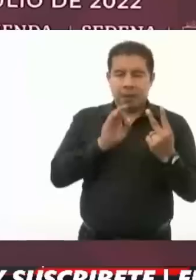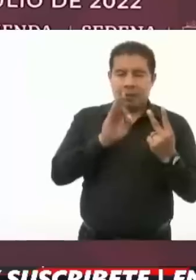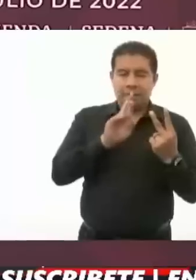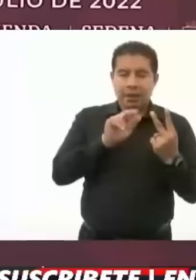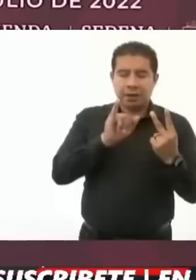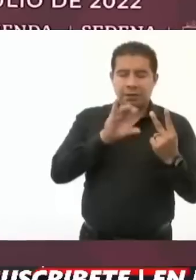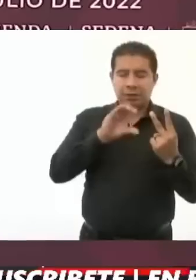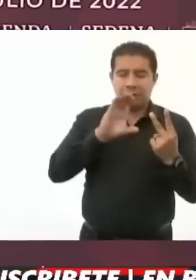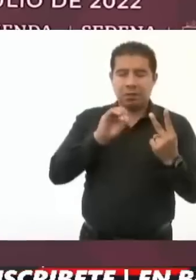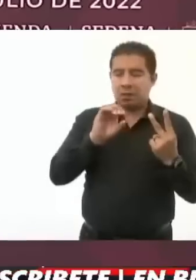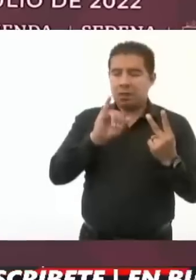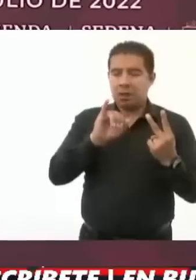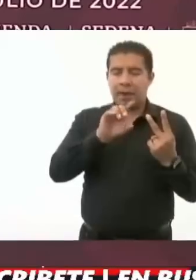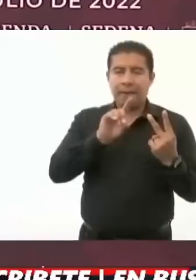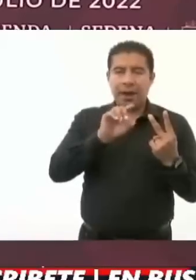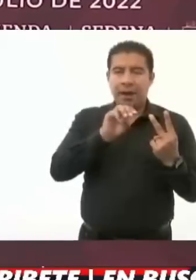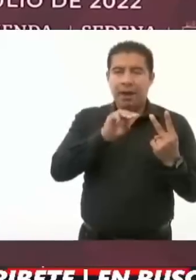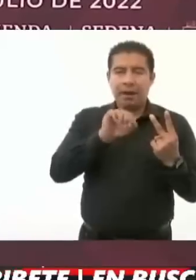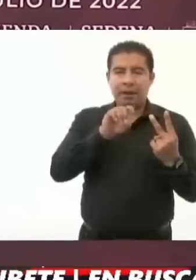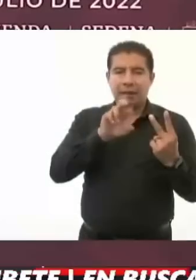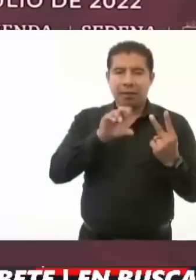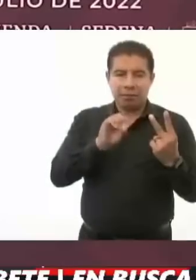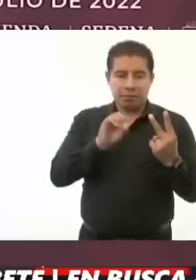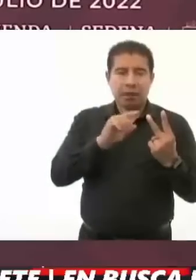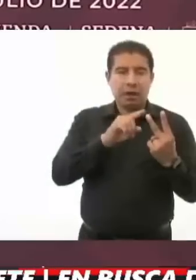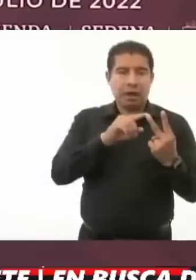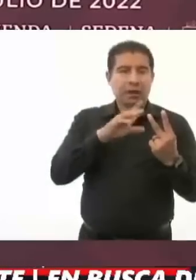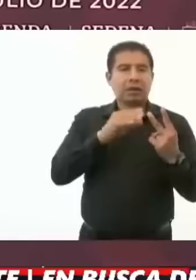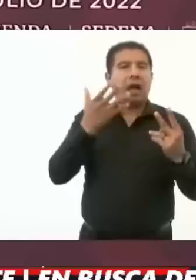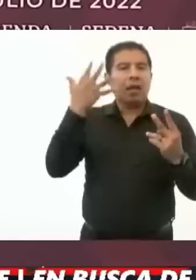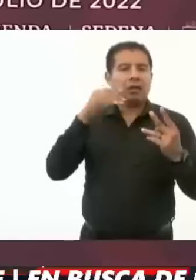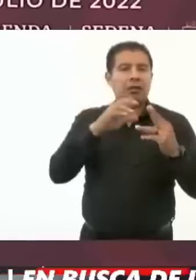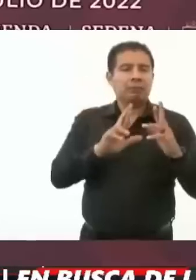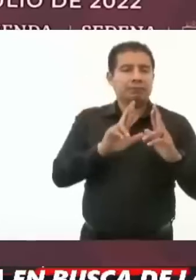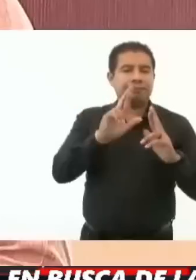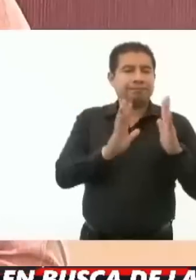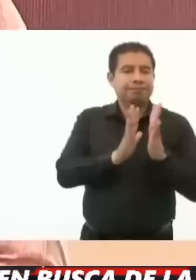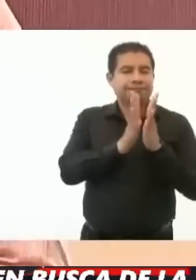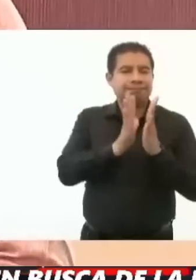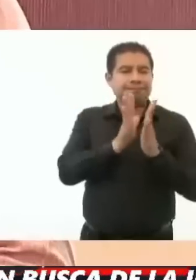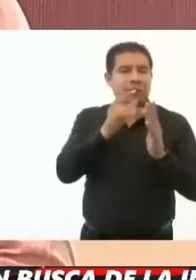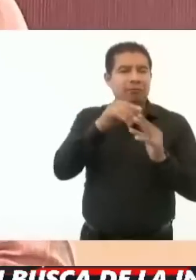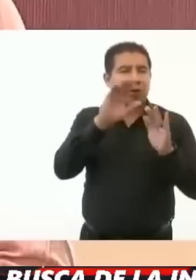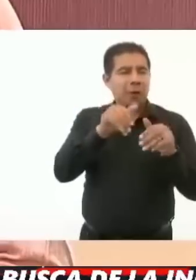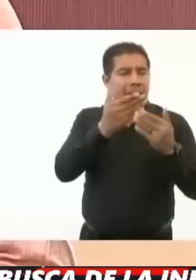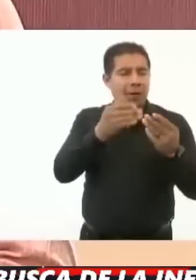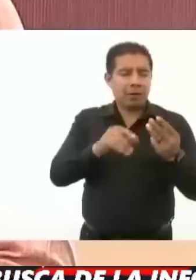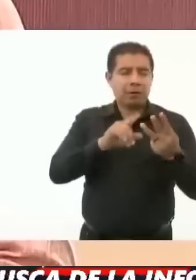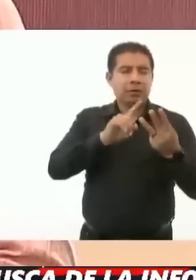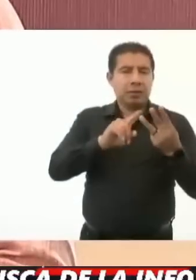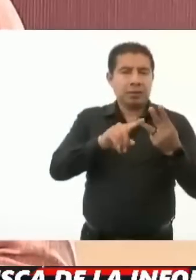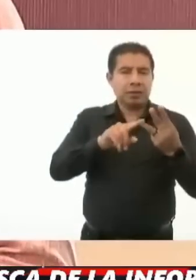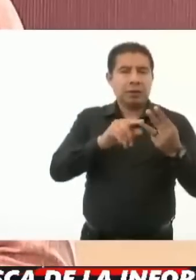Francisco I. Madero, apóstol de la democracia. Y el tercero fue el